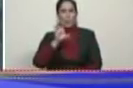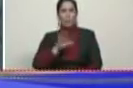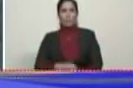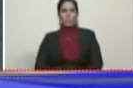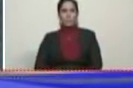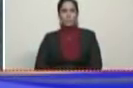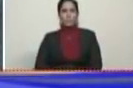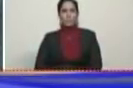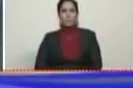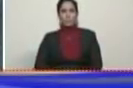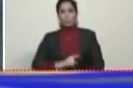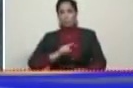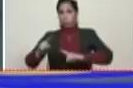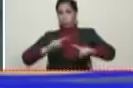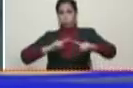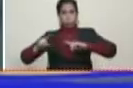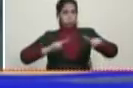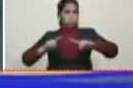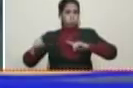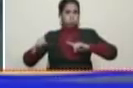La operación cívico-militar,